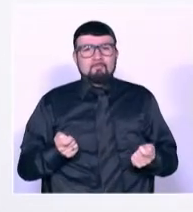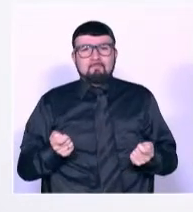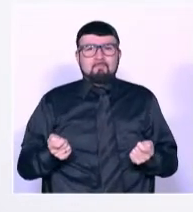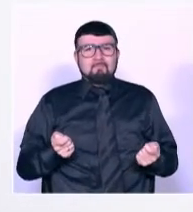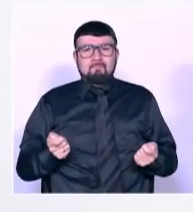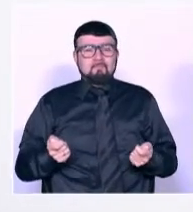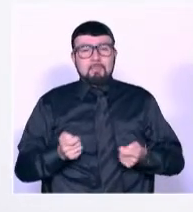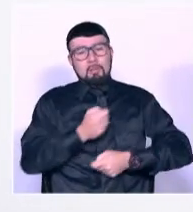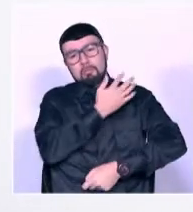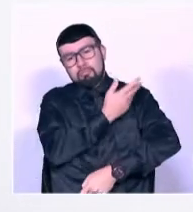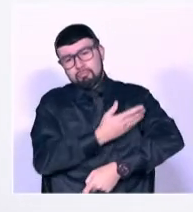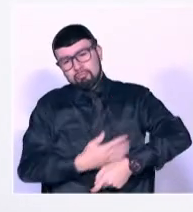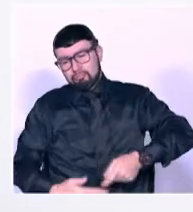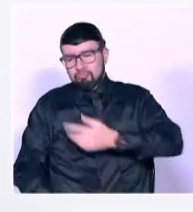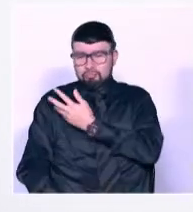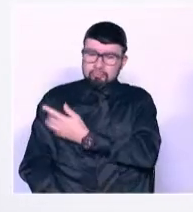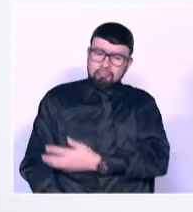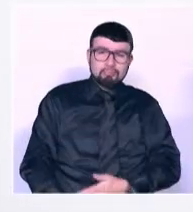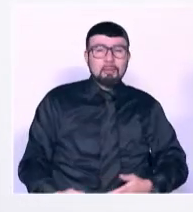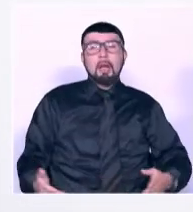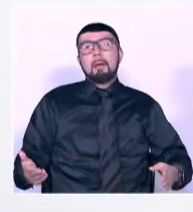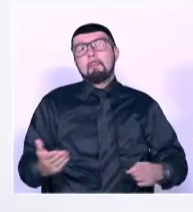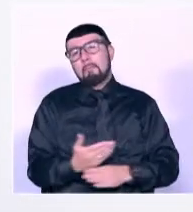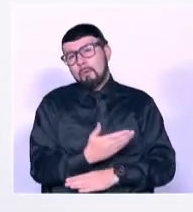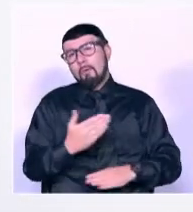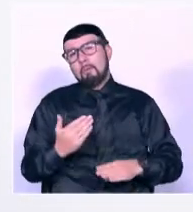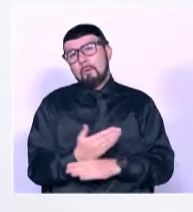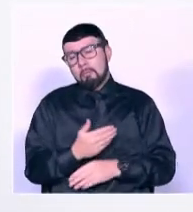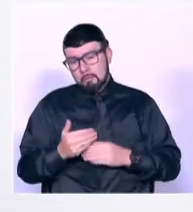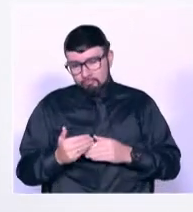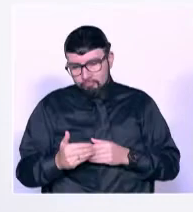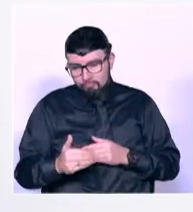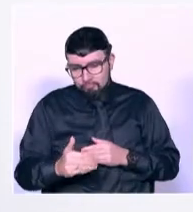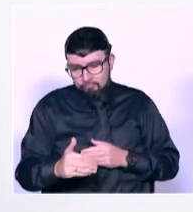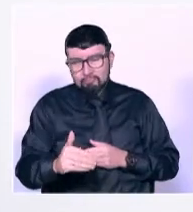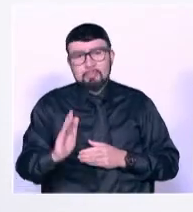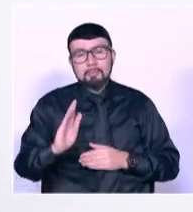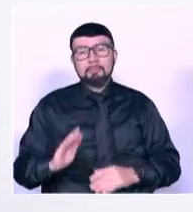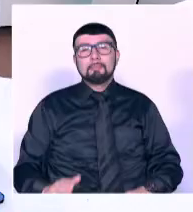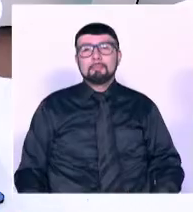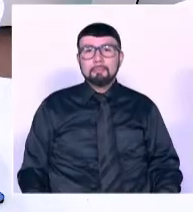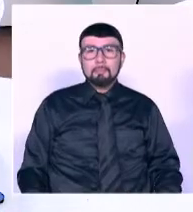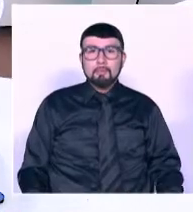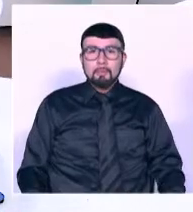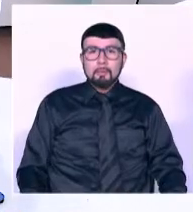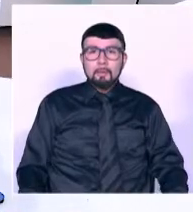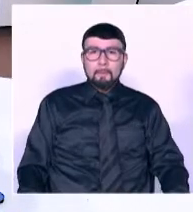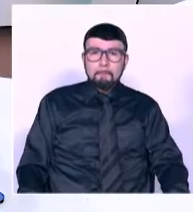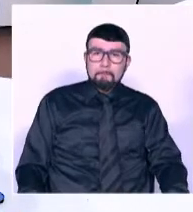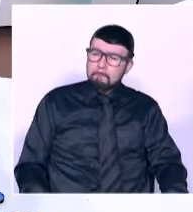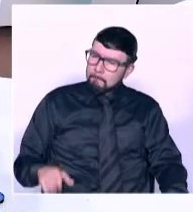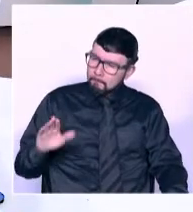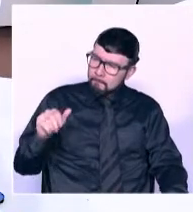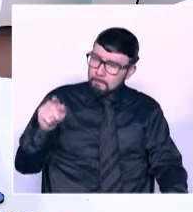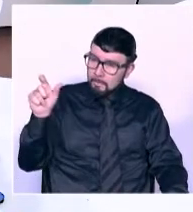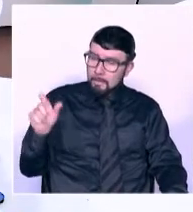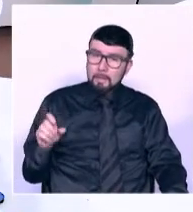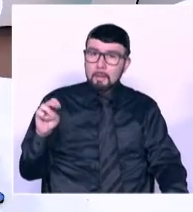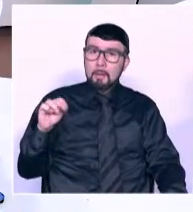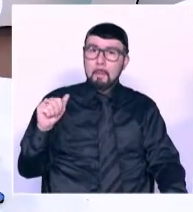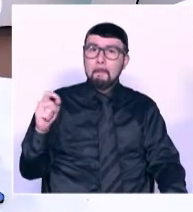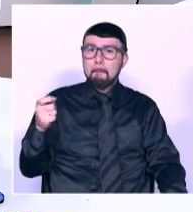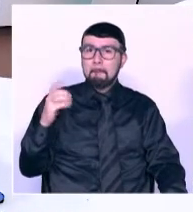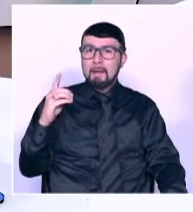a irrigar, a inervar y empieza a tener muchos problemas todos los tejidos. Doctora, Magdalena Jiménez nos hace